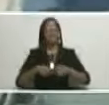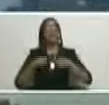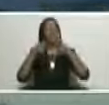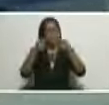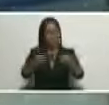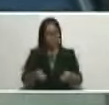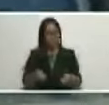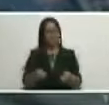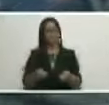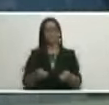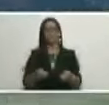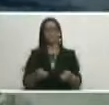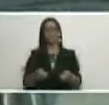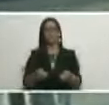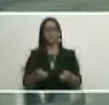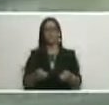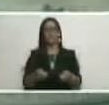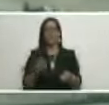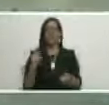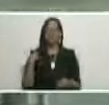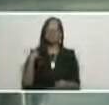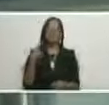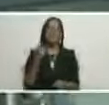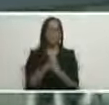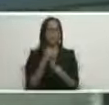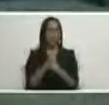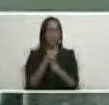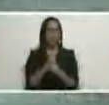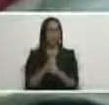Entregando la primera obra